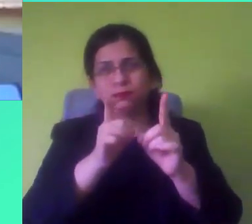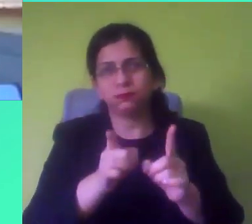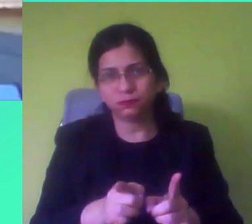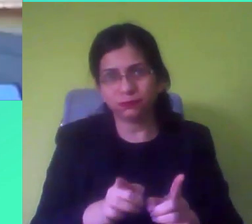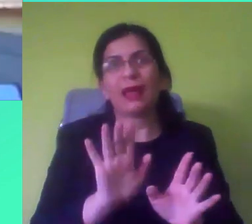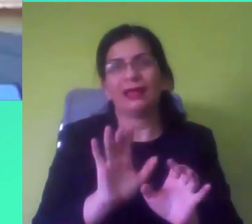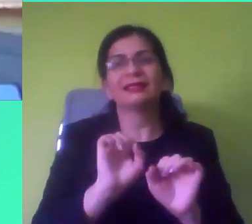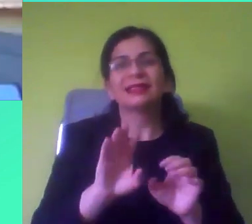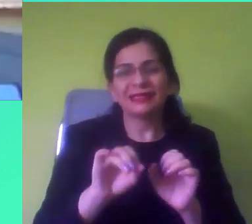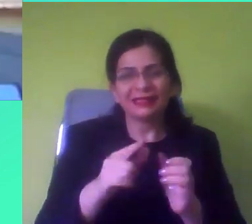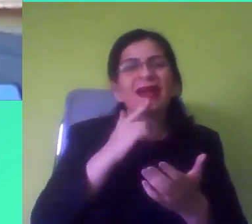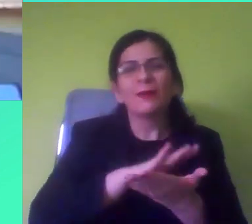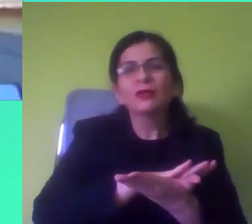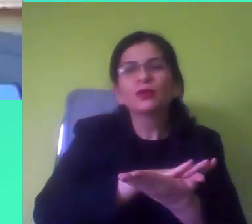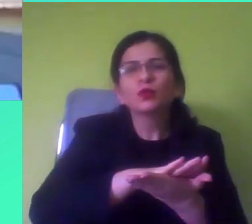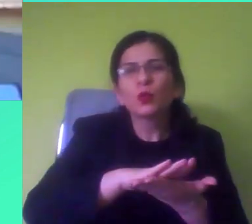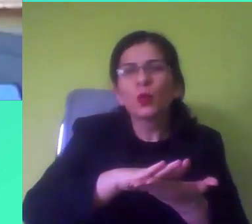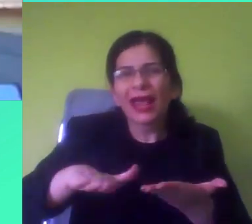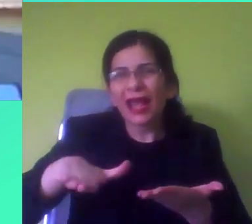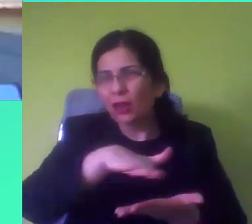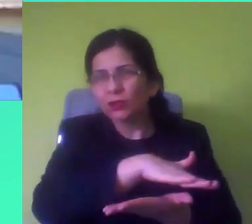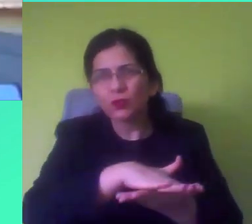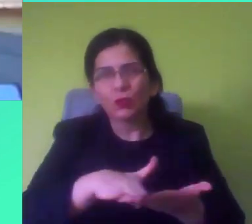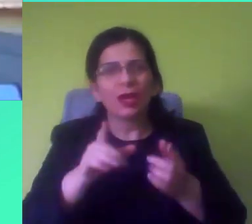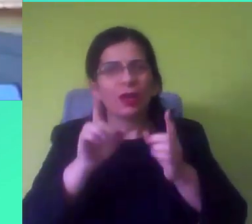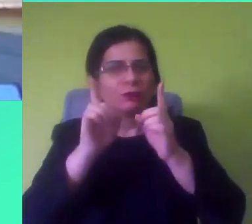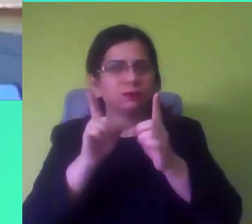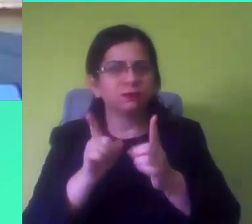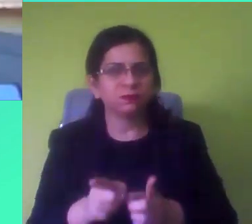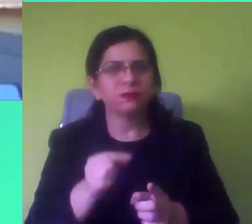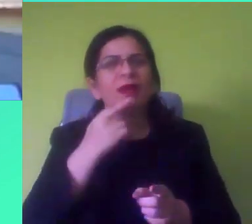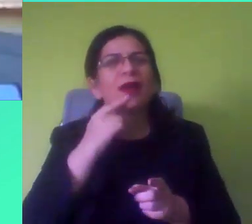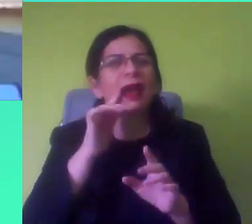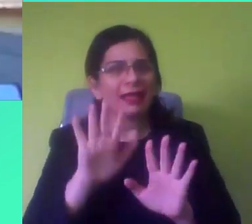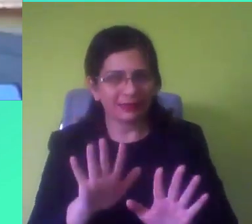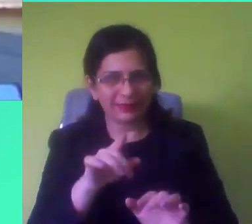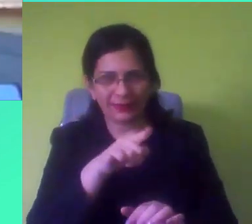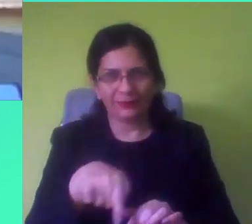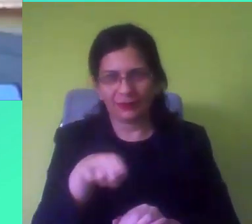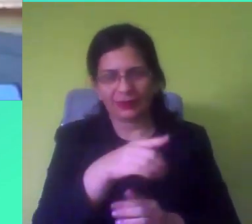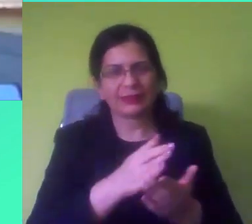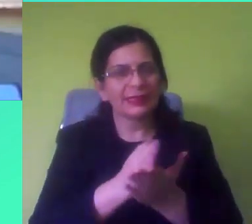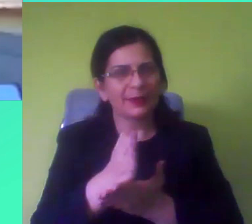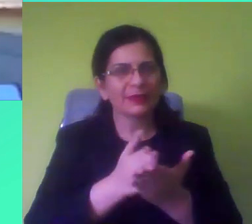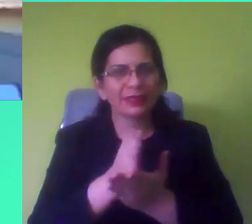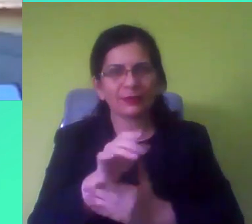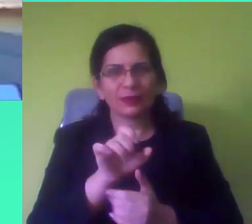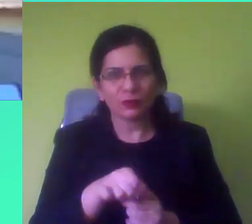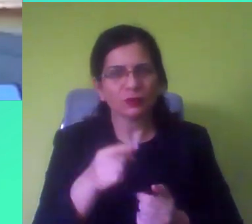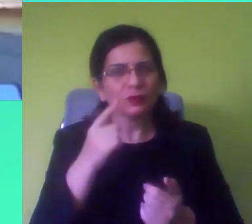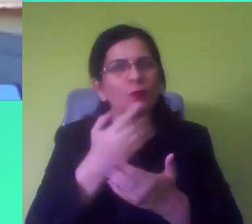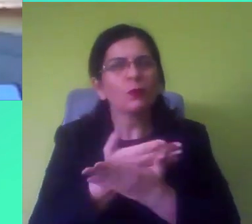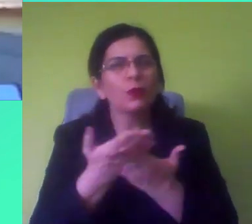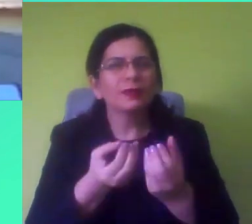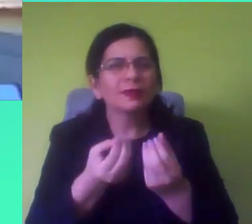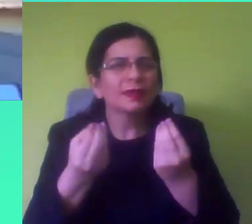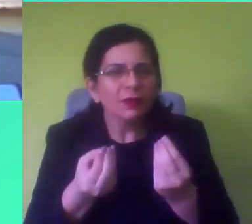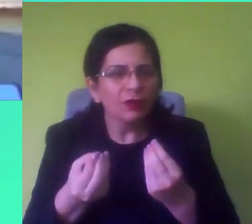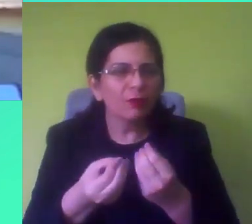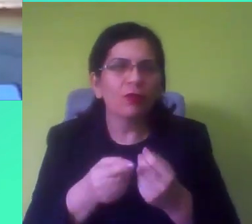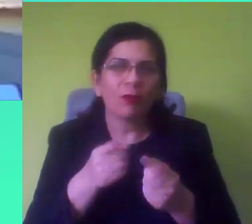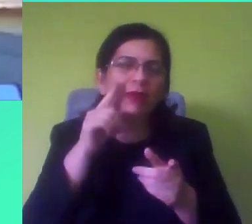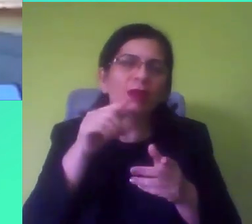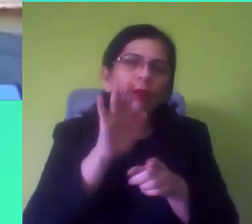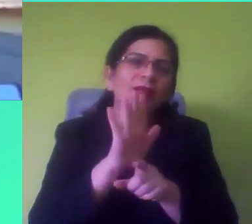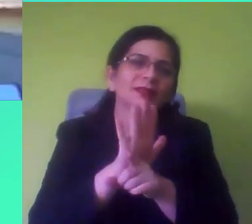calor geotérmico que proviene del interior de la Tierra, todo suelo congelado permanente tiene también una base, porque justamente hacia